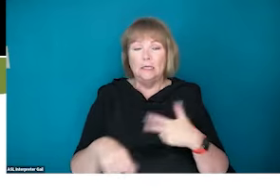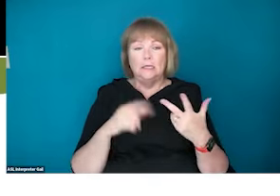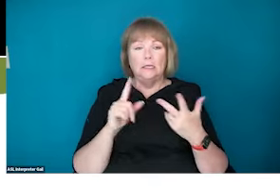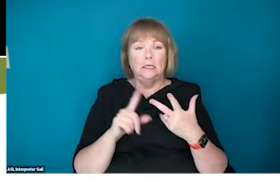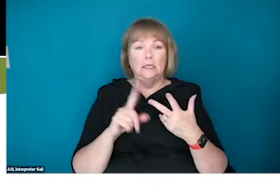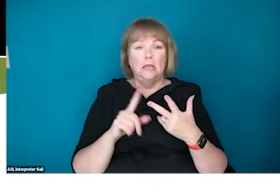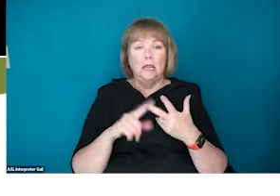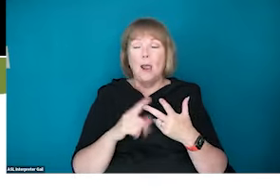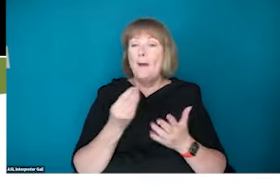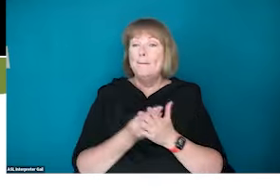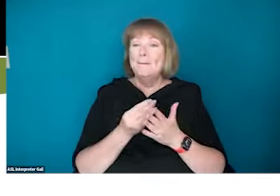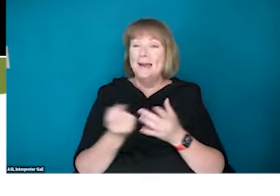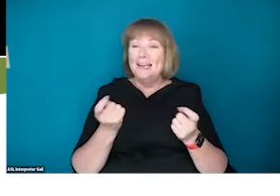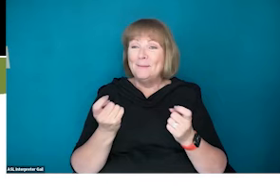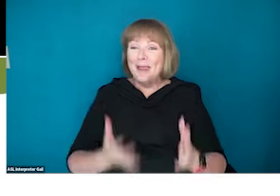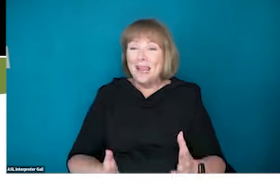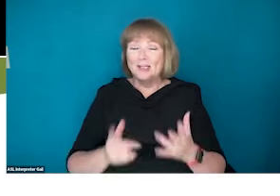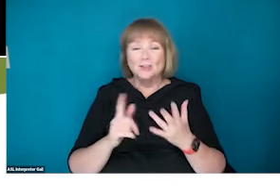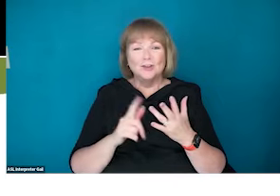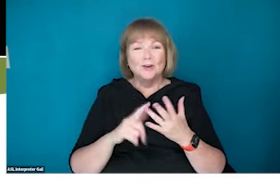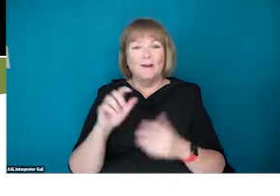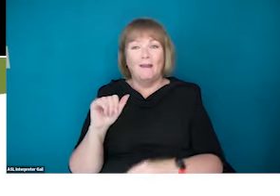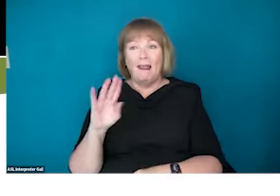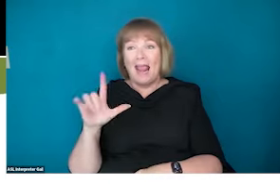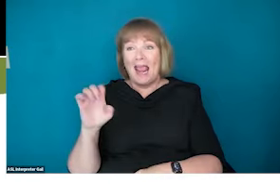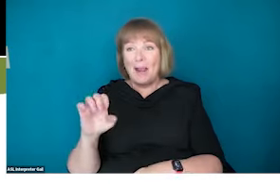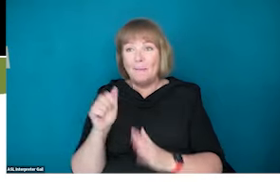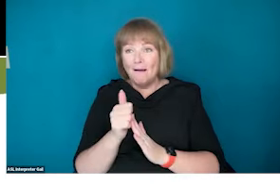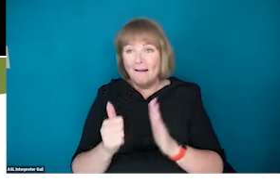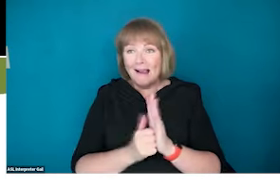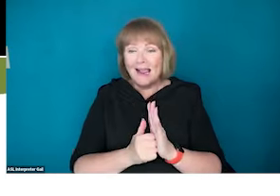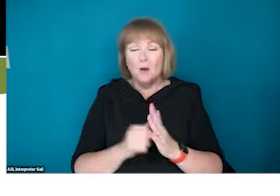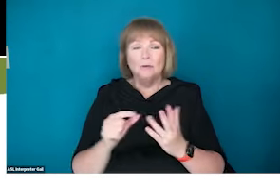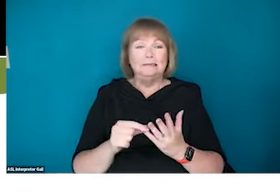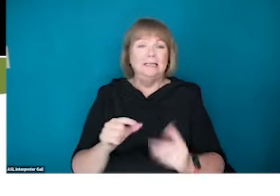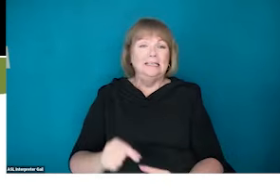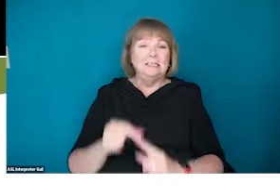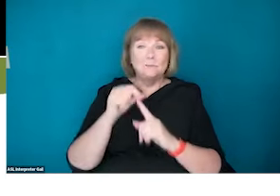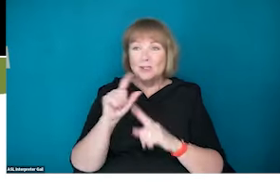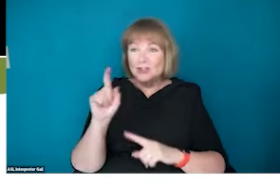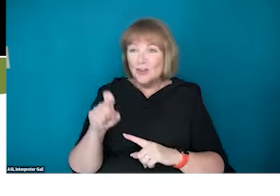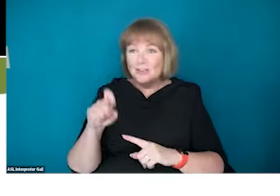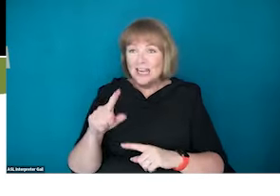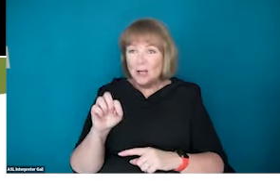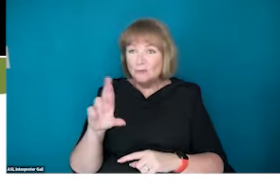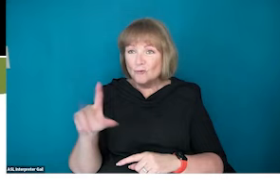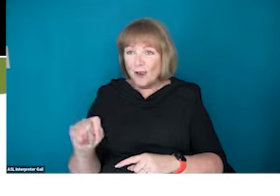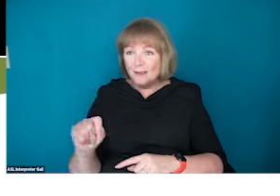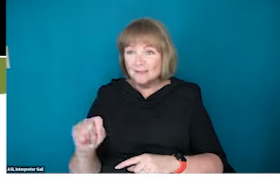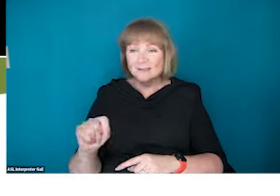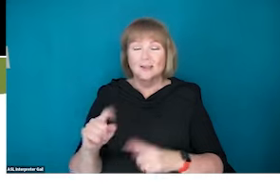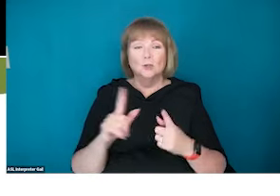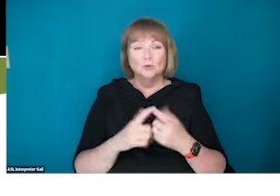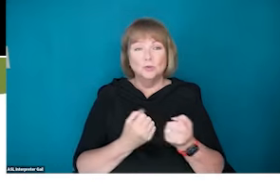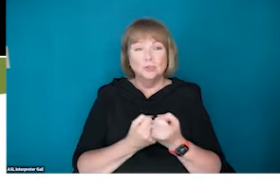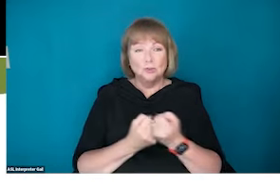unos acuerdos de testaferría oficiales, o nombrar una persona que es un administrador de manejo